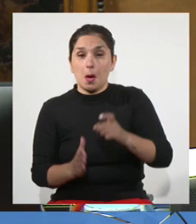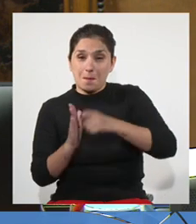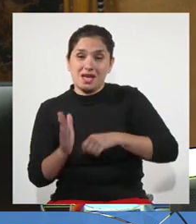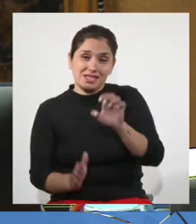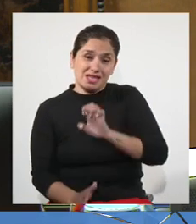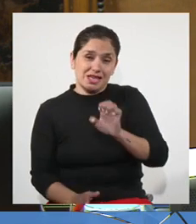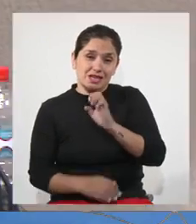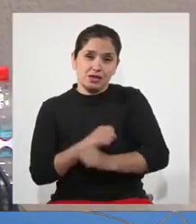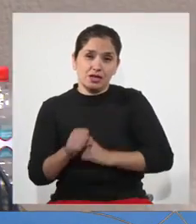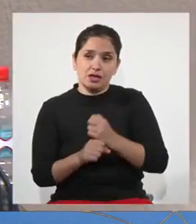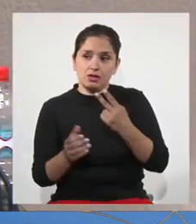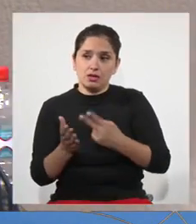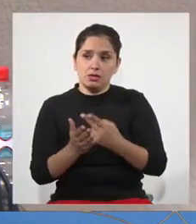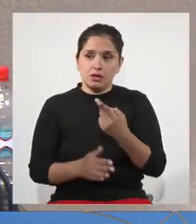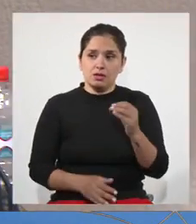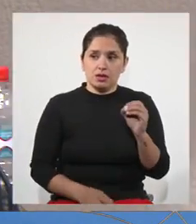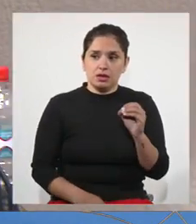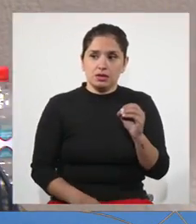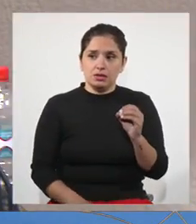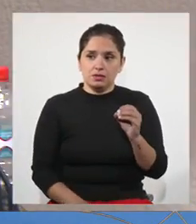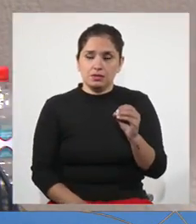¿Cómo? ¿Ingresado a Contraloría? No, pero...